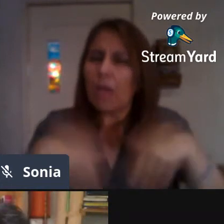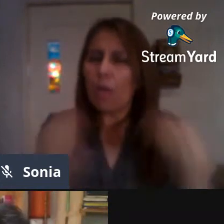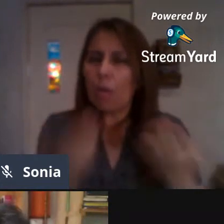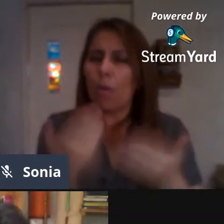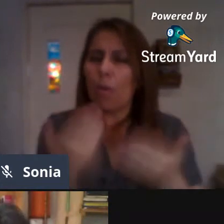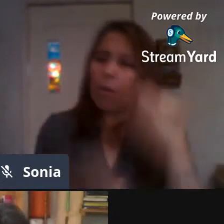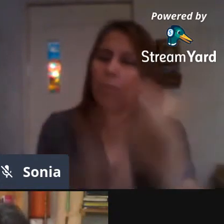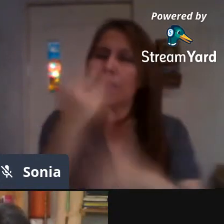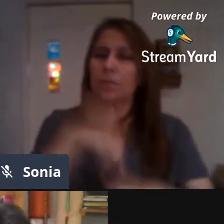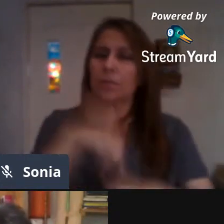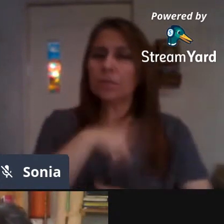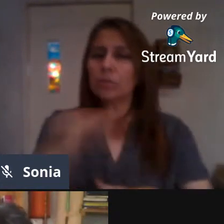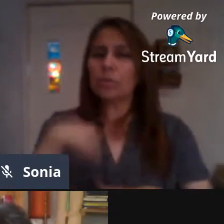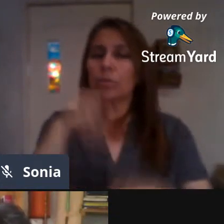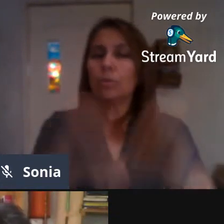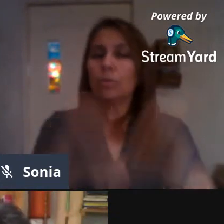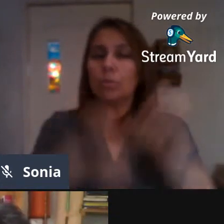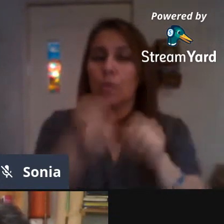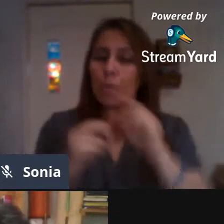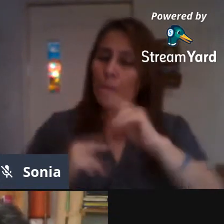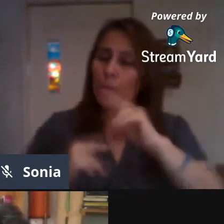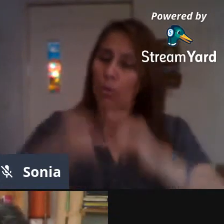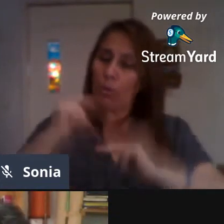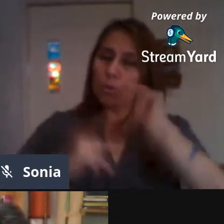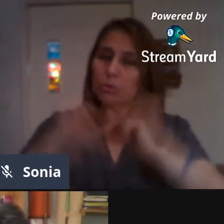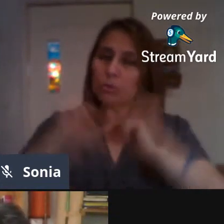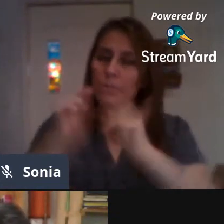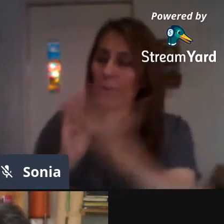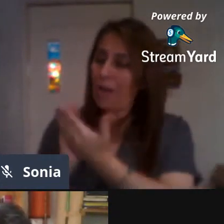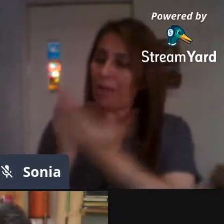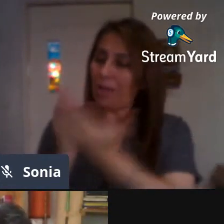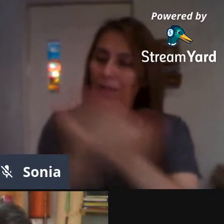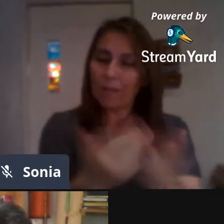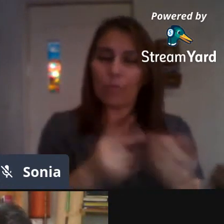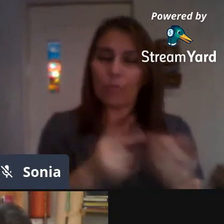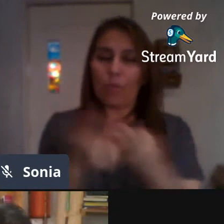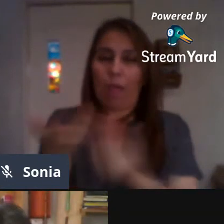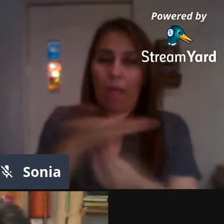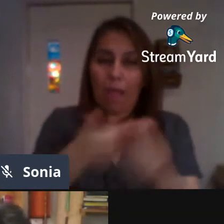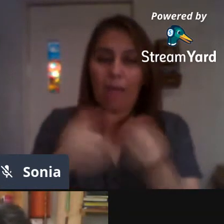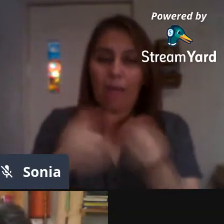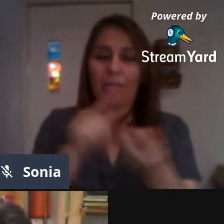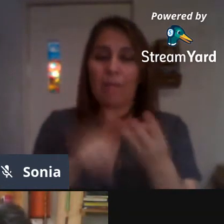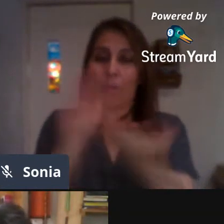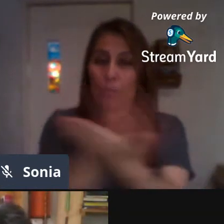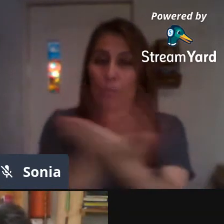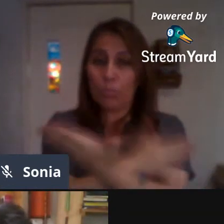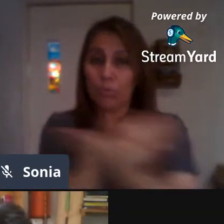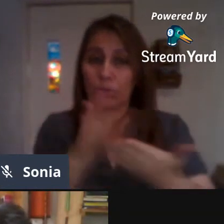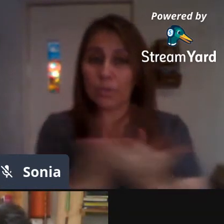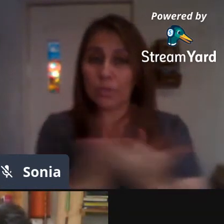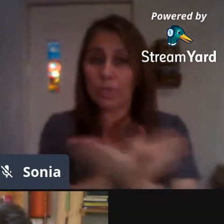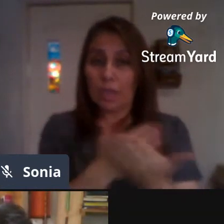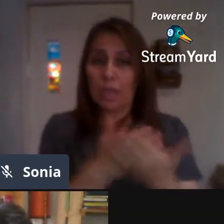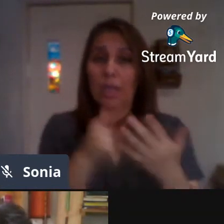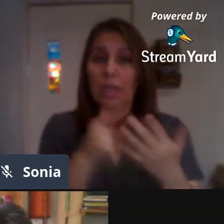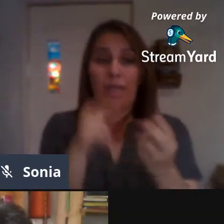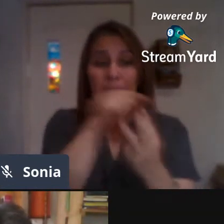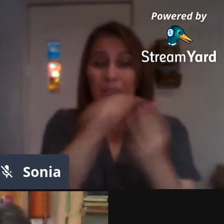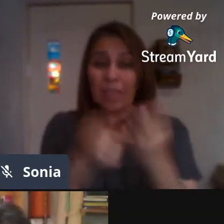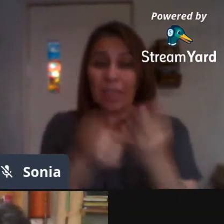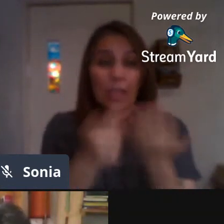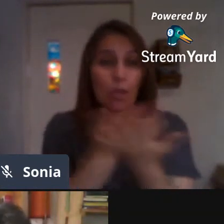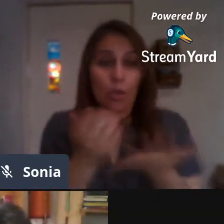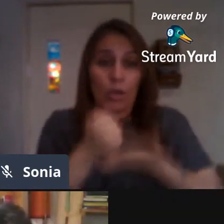este tipo de construcciones desde la literatura desde las artes desde la música que realmente no busquen que ese